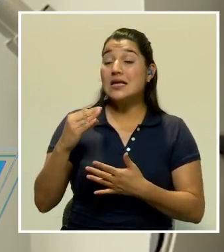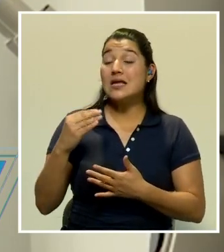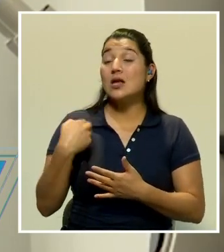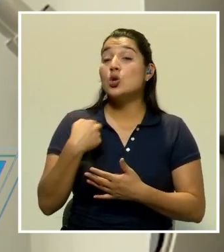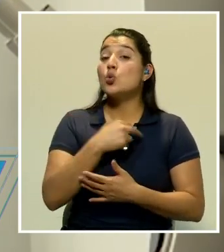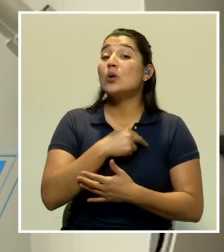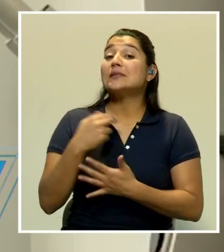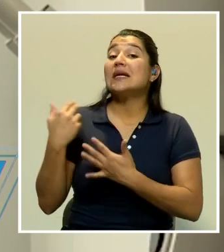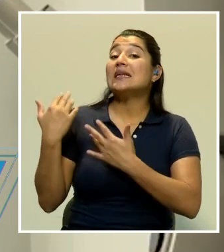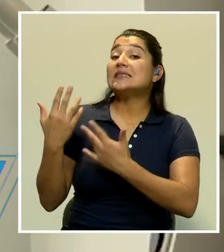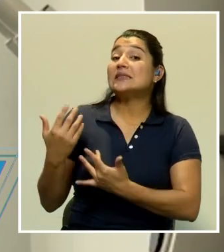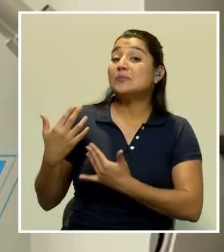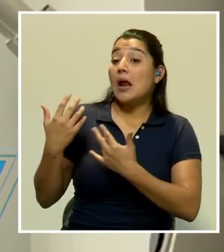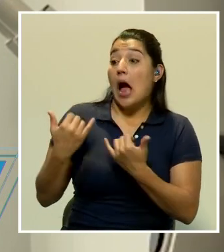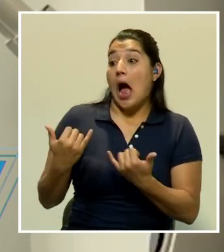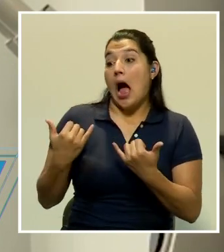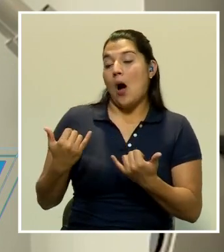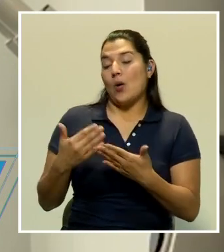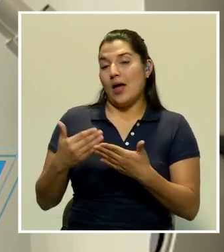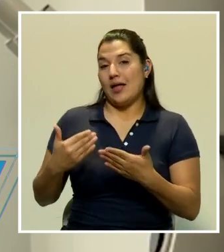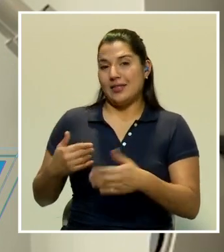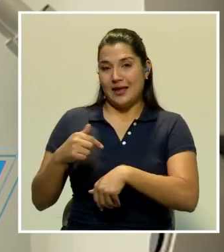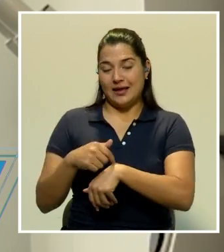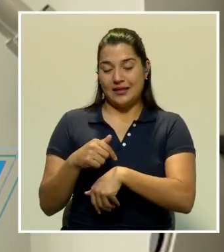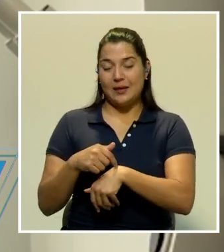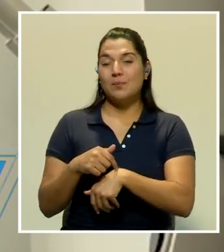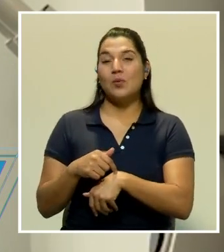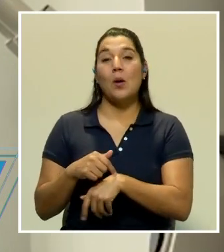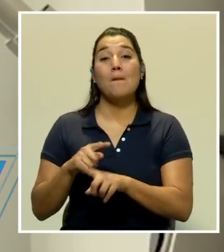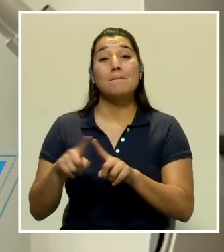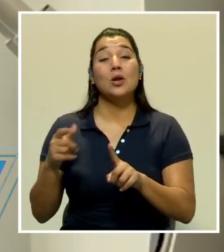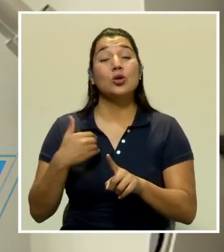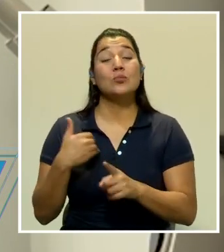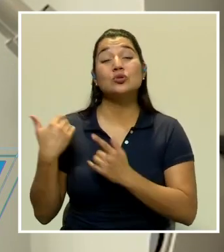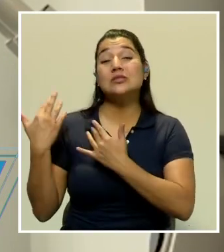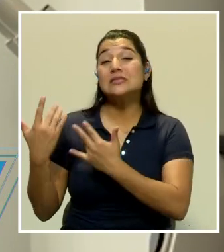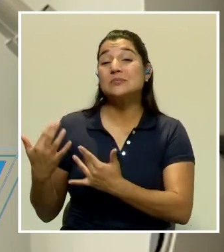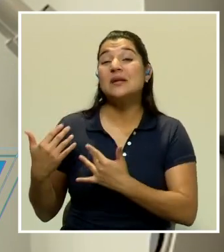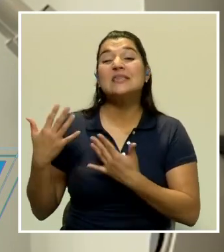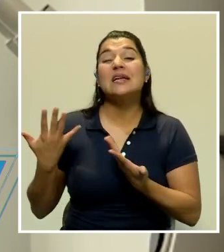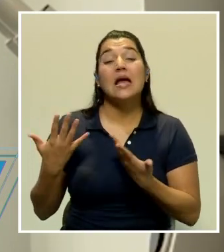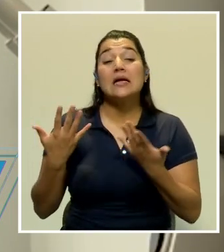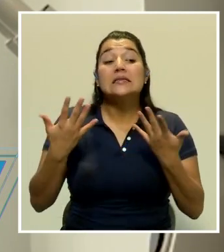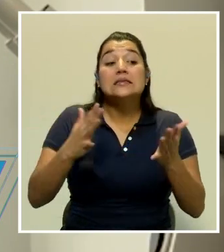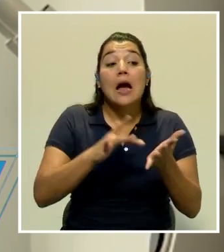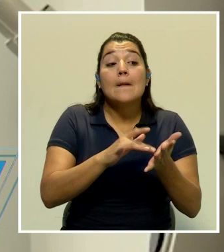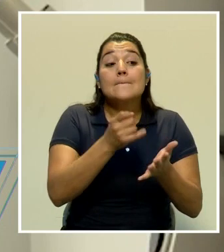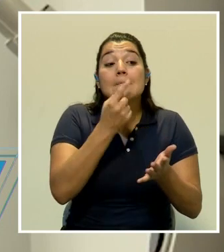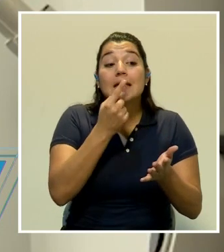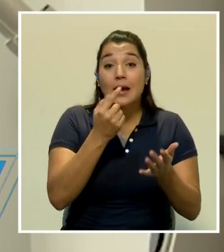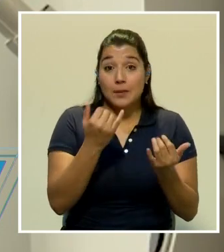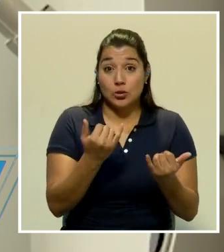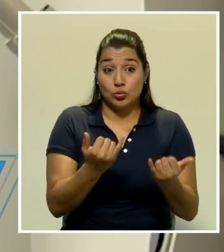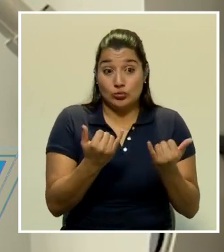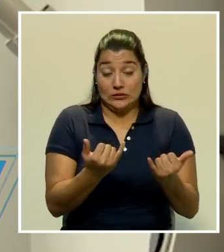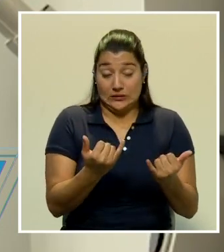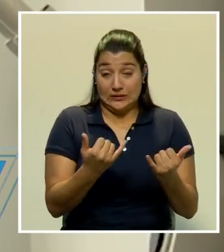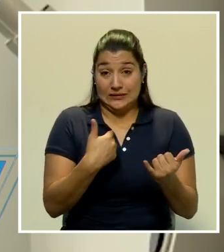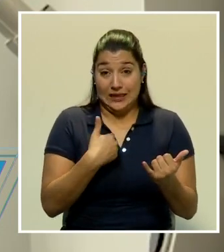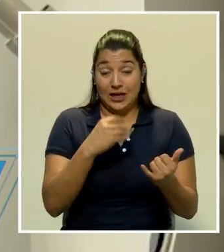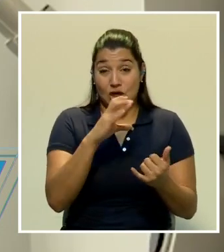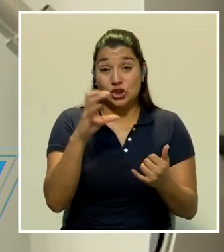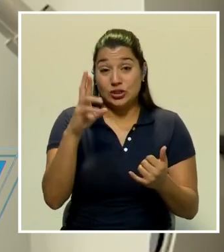vez precoces, de que algunos medicamentos ya existentes en el mercado puedan salvar